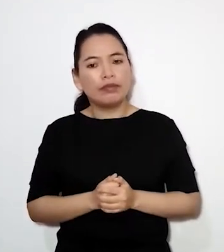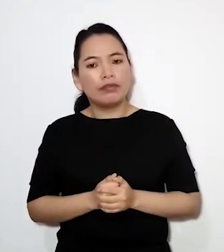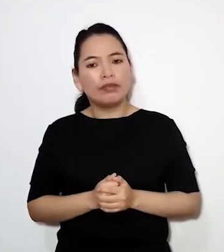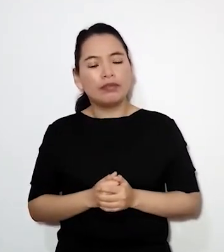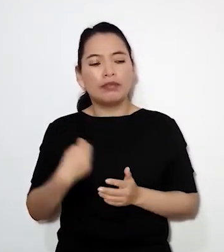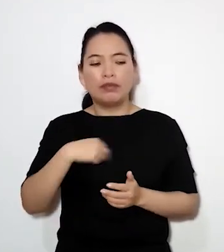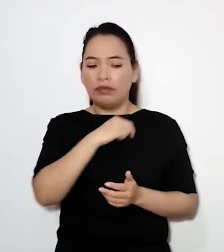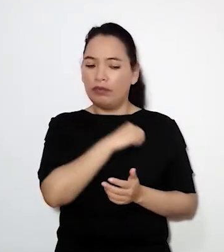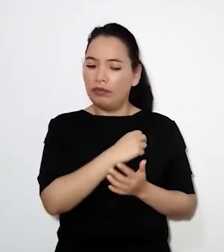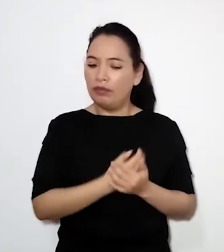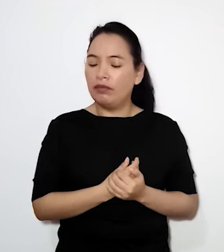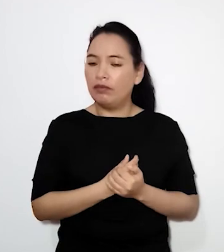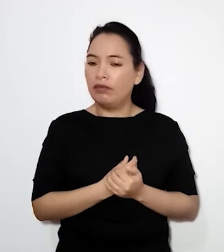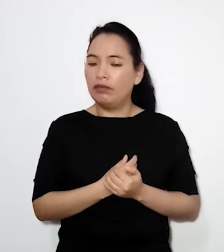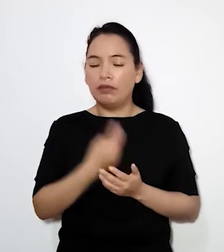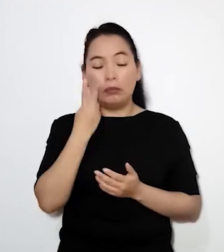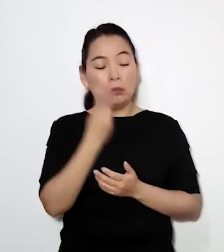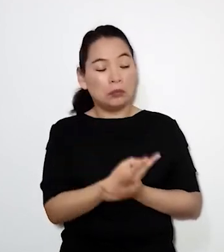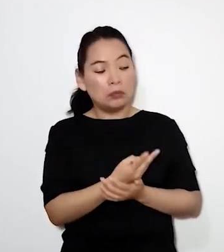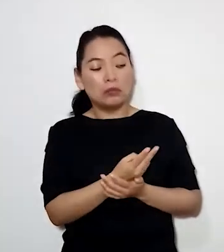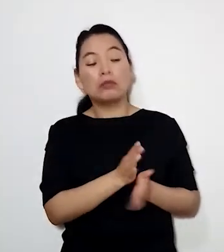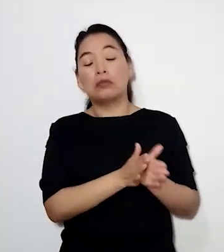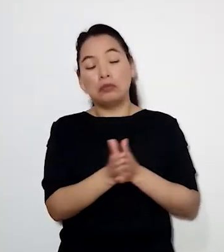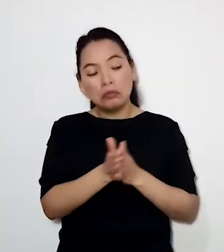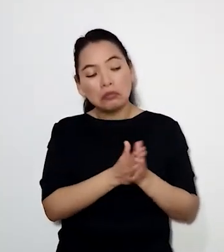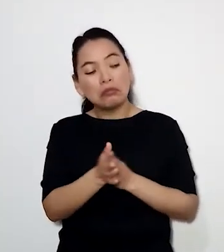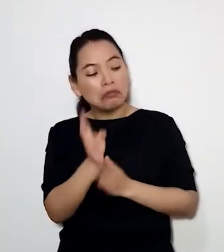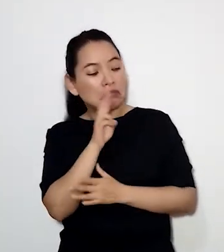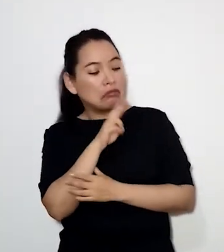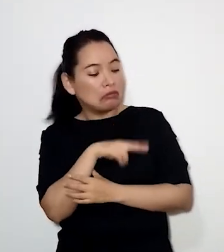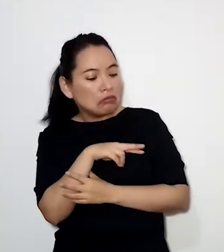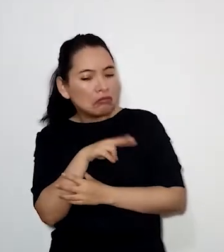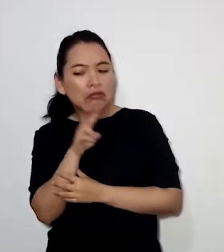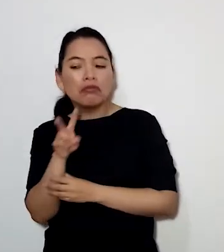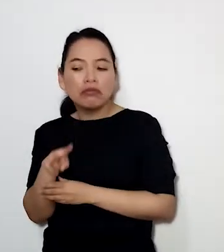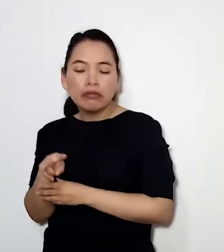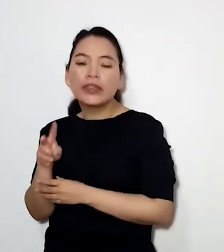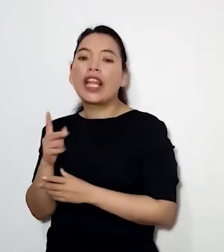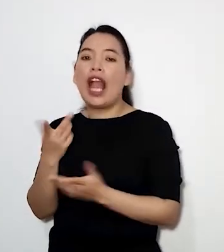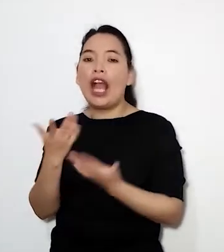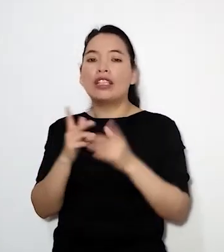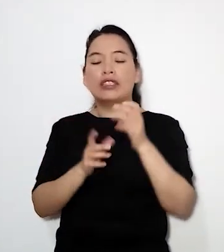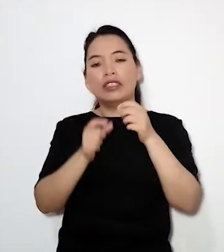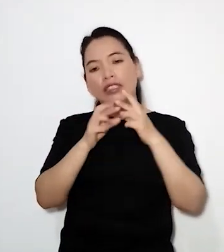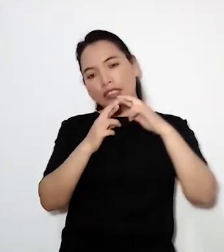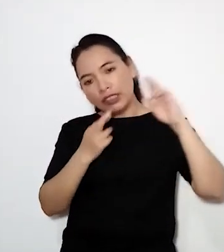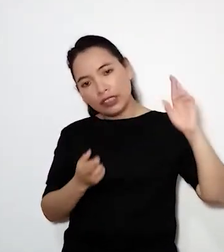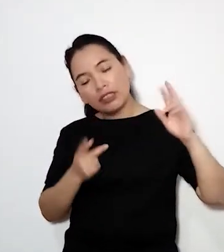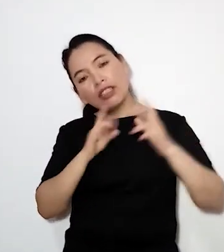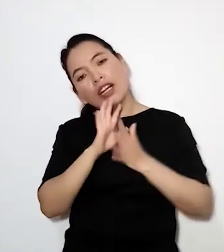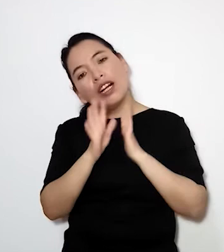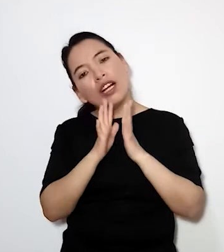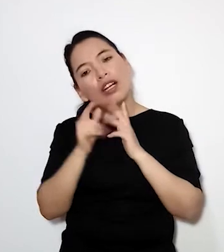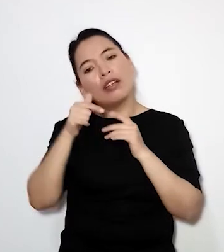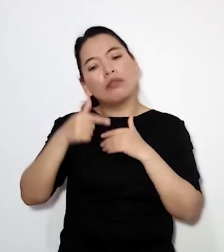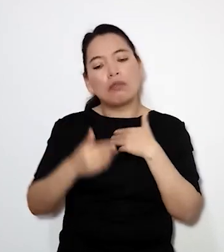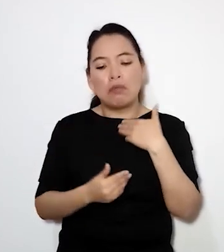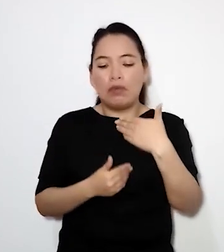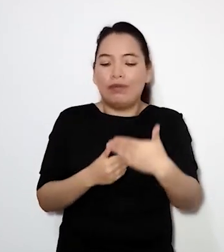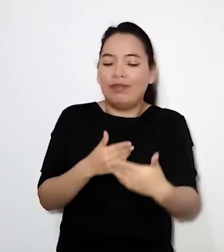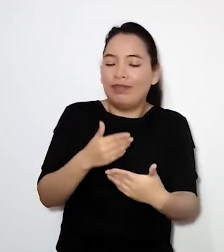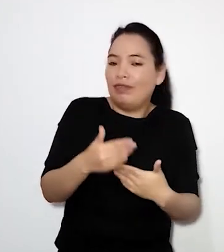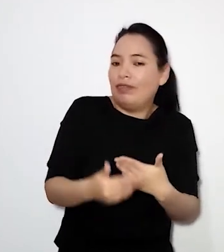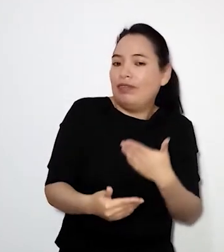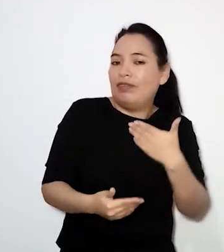interesante ver cómo las tendencias regionales se mueven hacia una mayor inclusión de estudiantes con